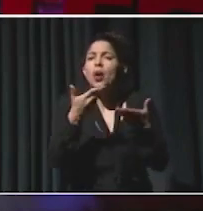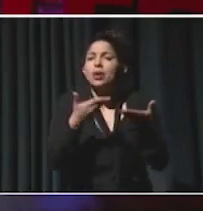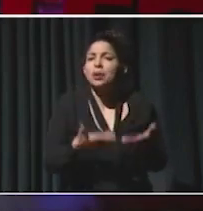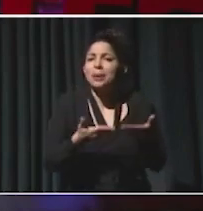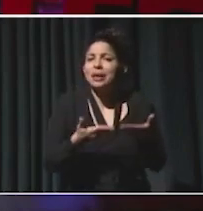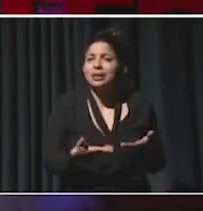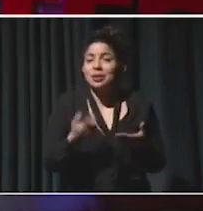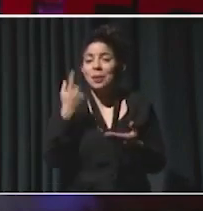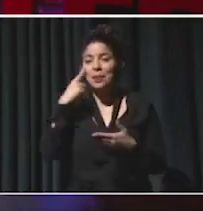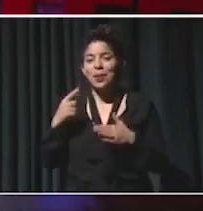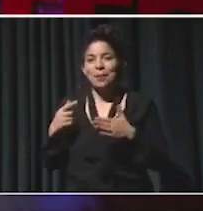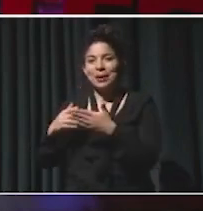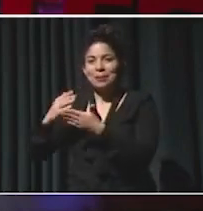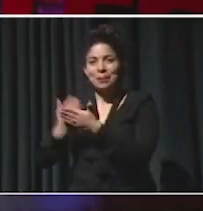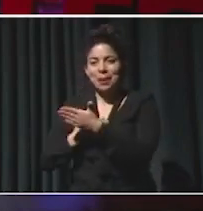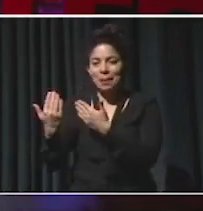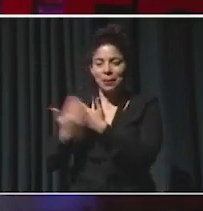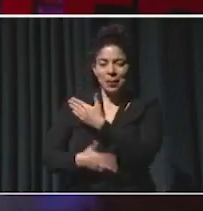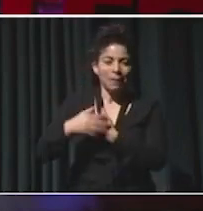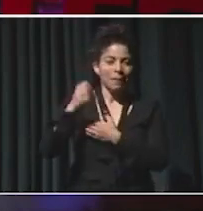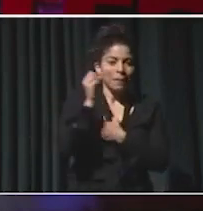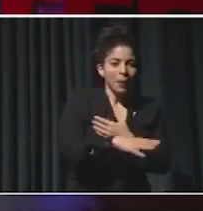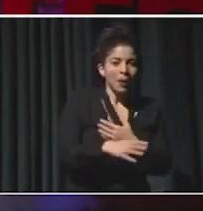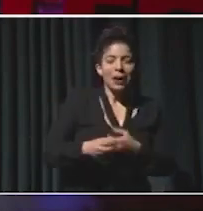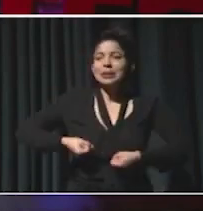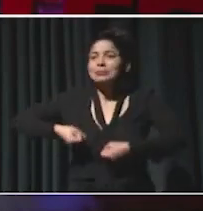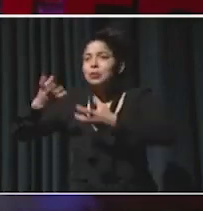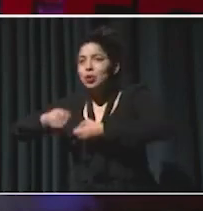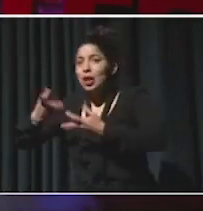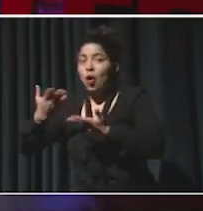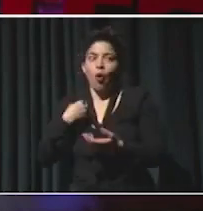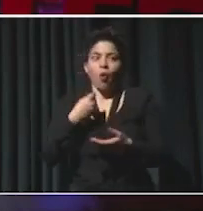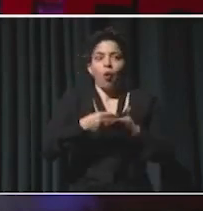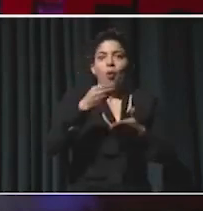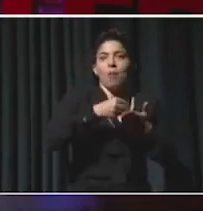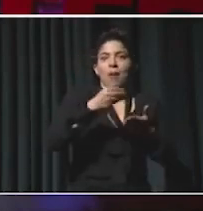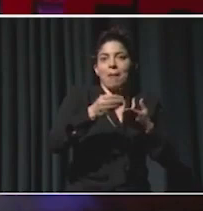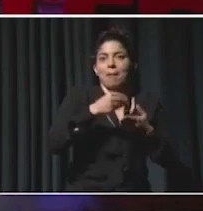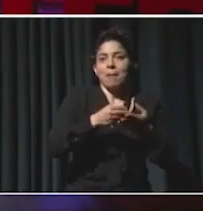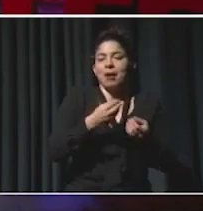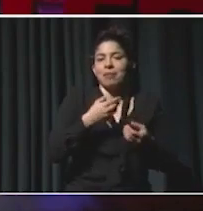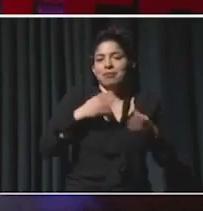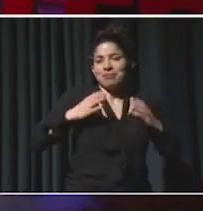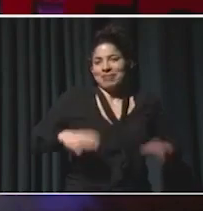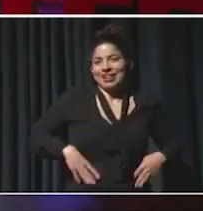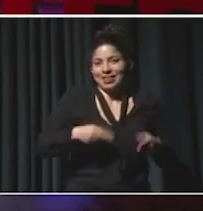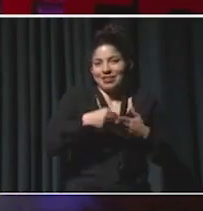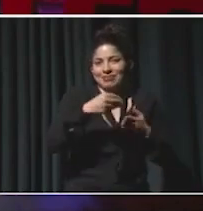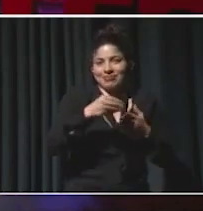el fileteo, de las exportaciones, de nuestro consumo como proteína?